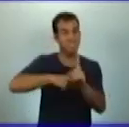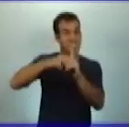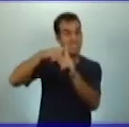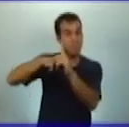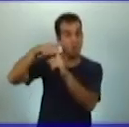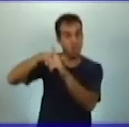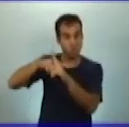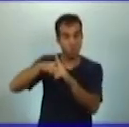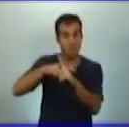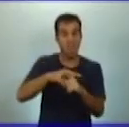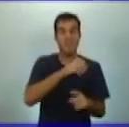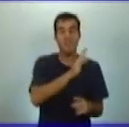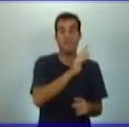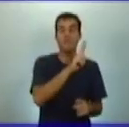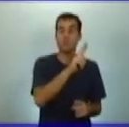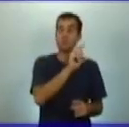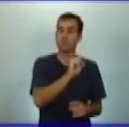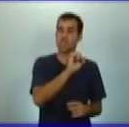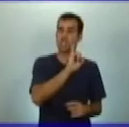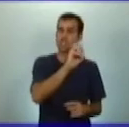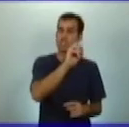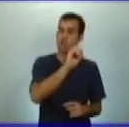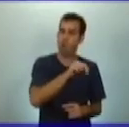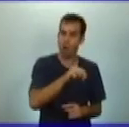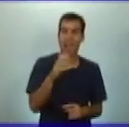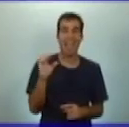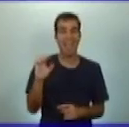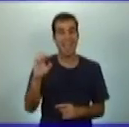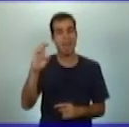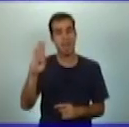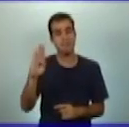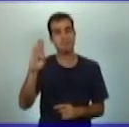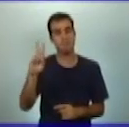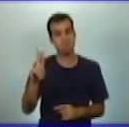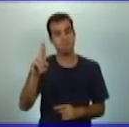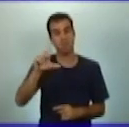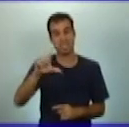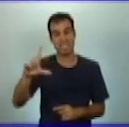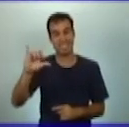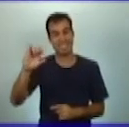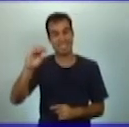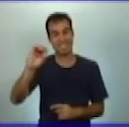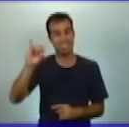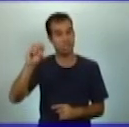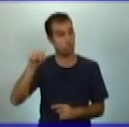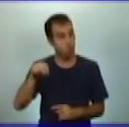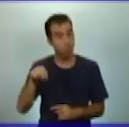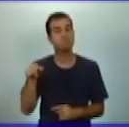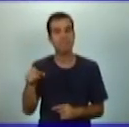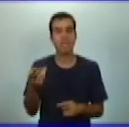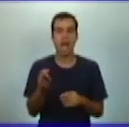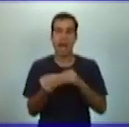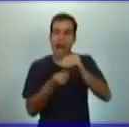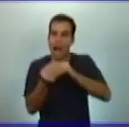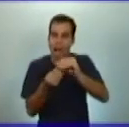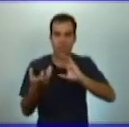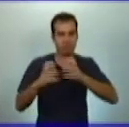de ebullición no son más que temperaturas a las que se producen cambios de estado.